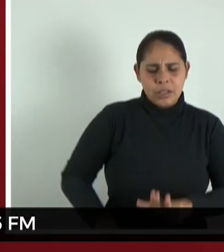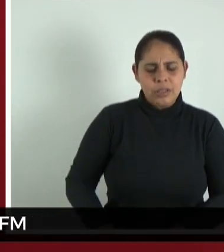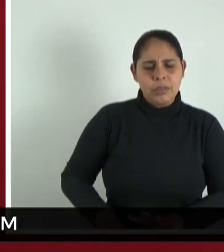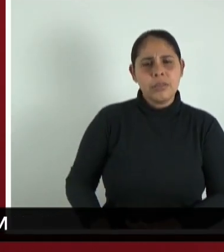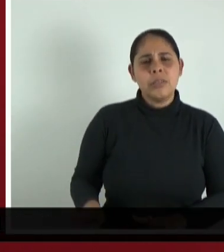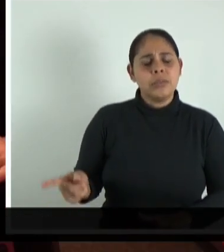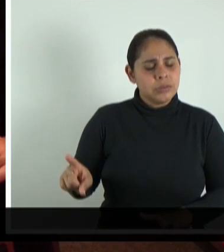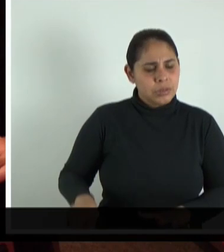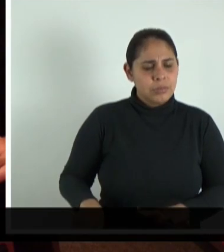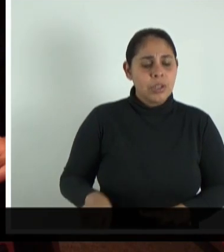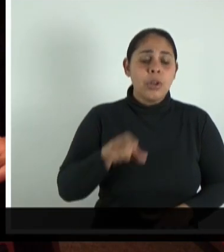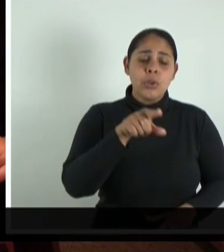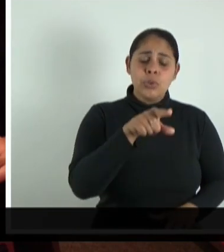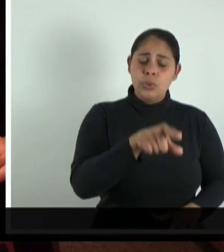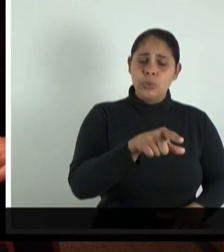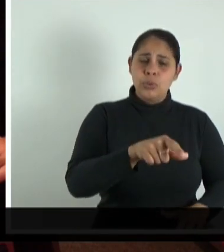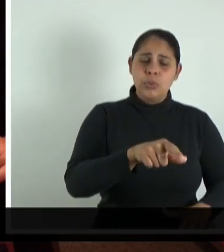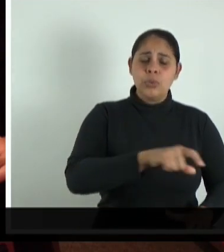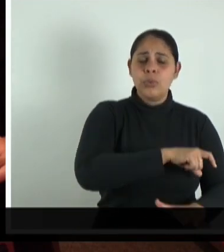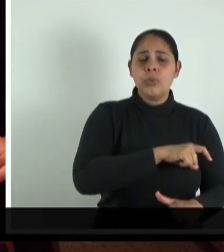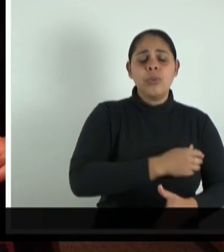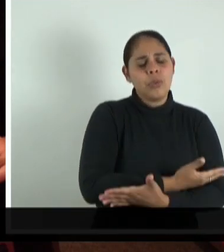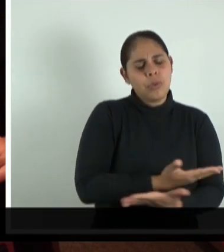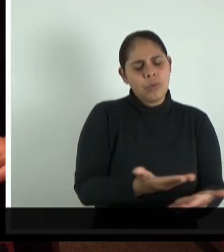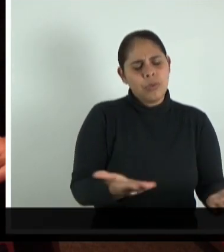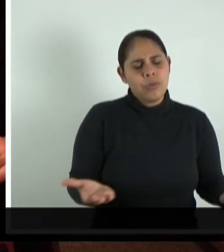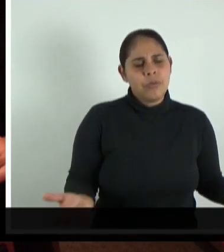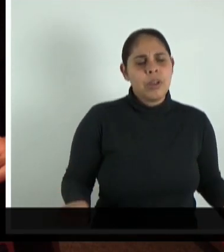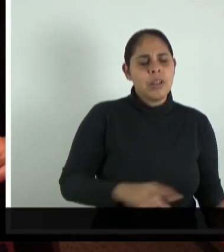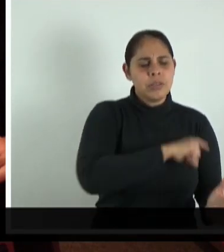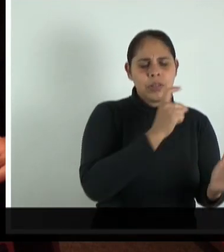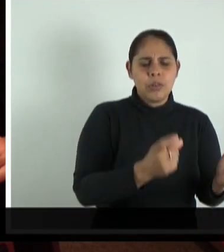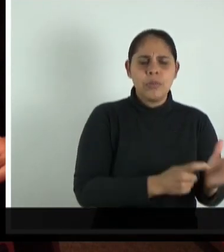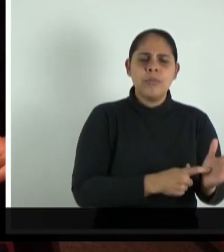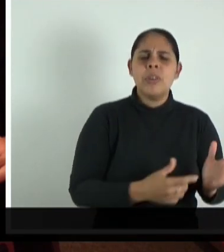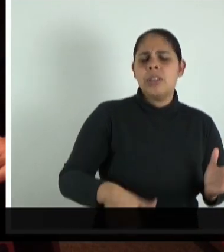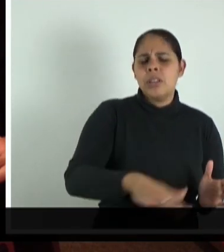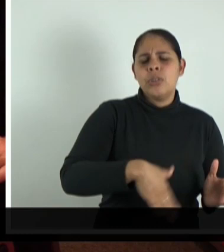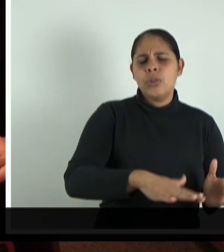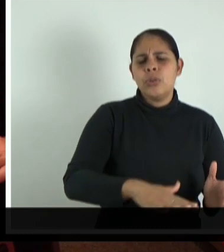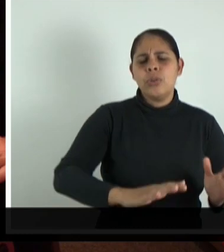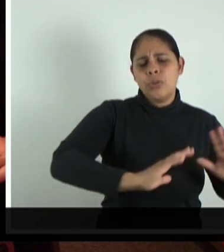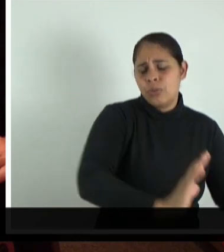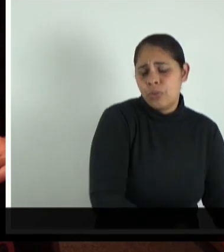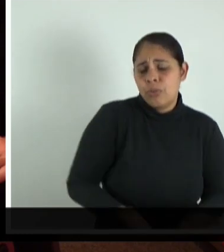Ponga toda su confianza en Jesucristo y en su gracia.